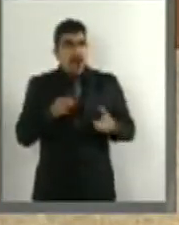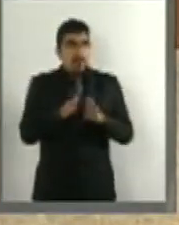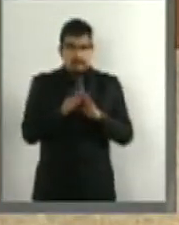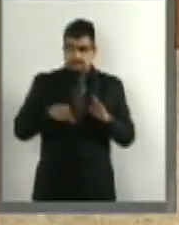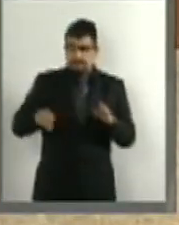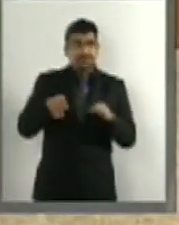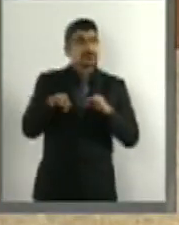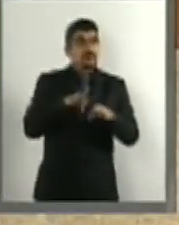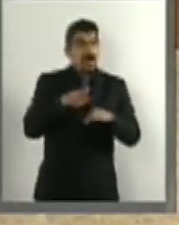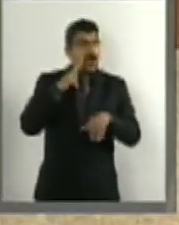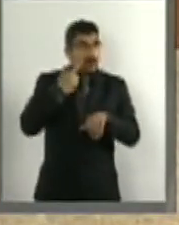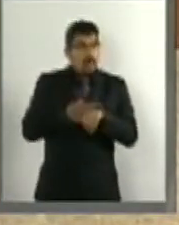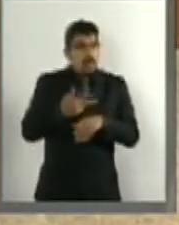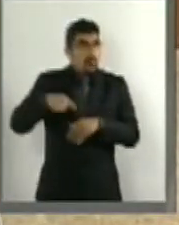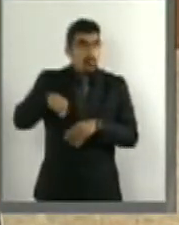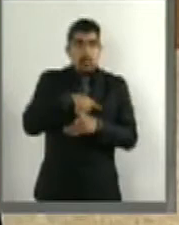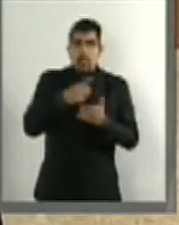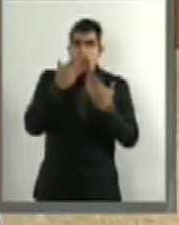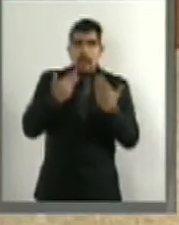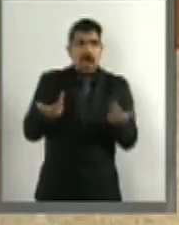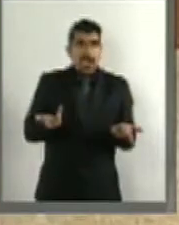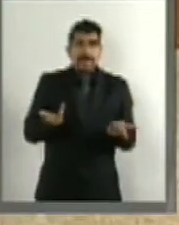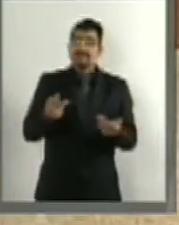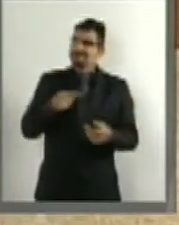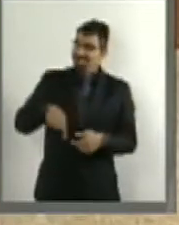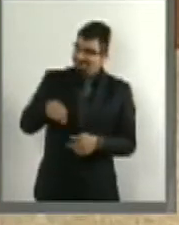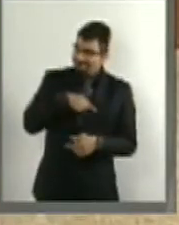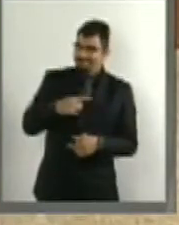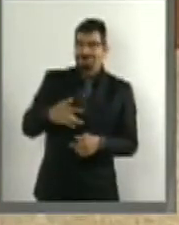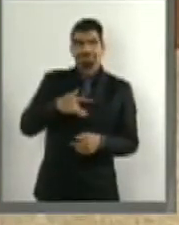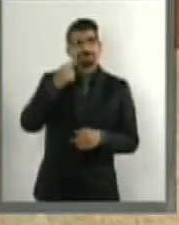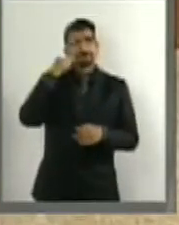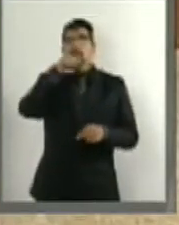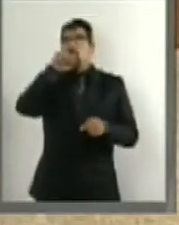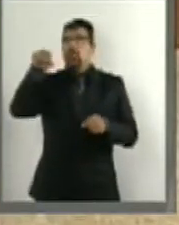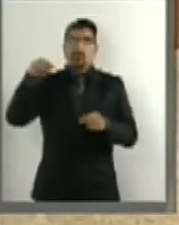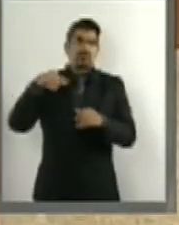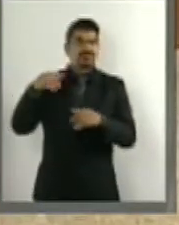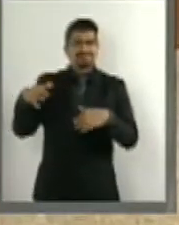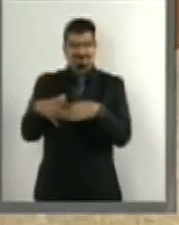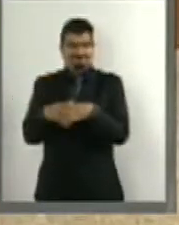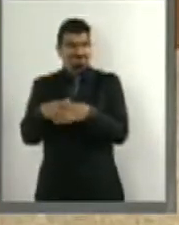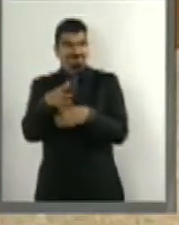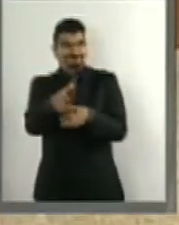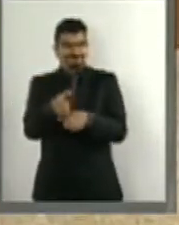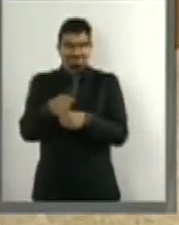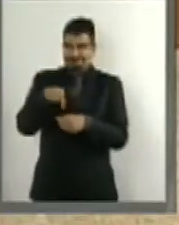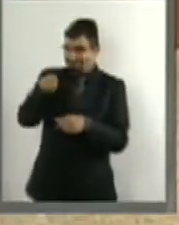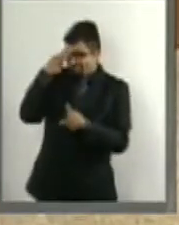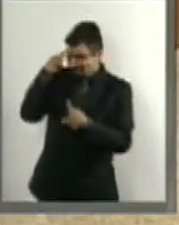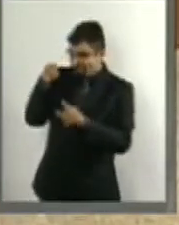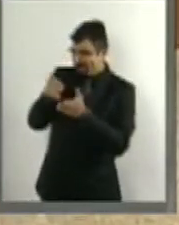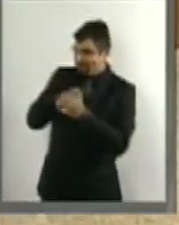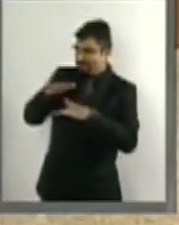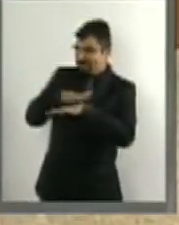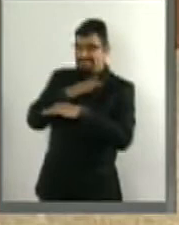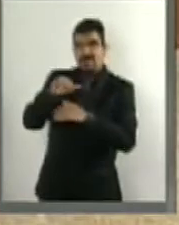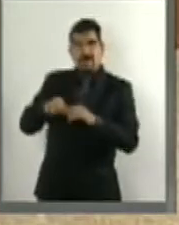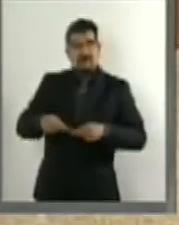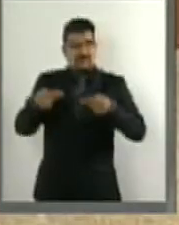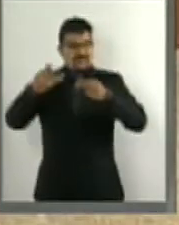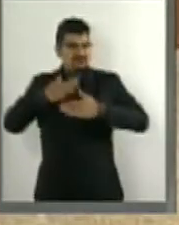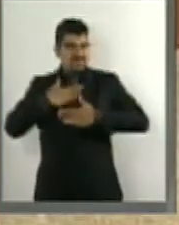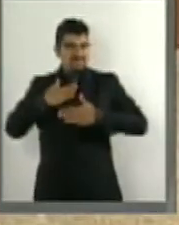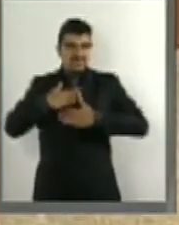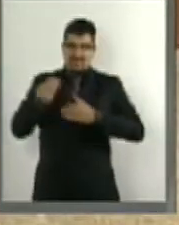tarea política. No podemos permitir que otras fuerzas políticas utilicen esta reforma para atender agendas